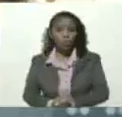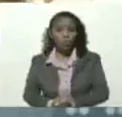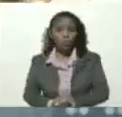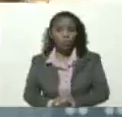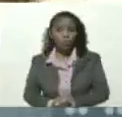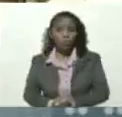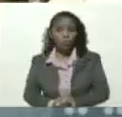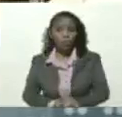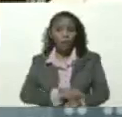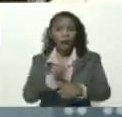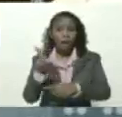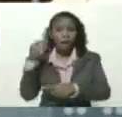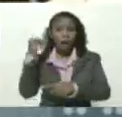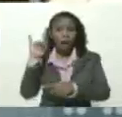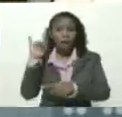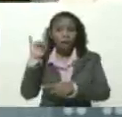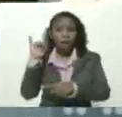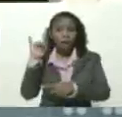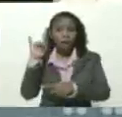Ahí están